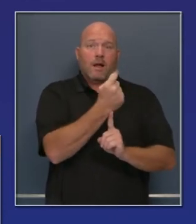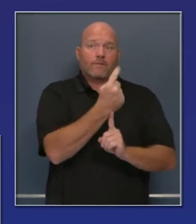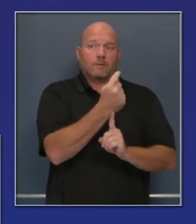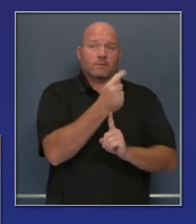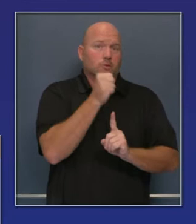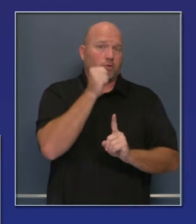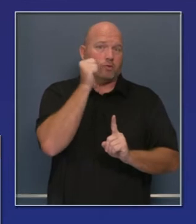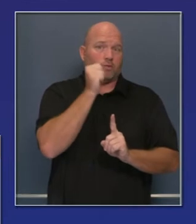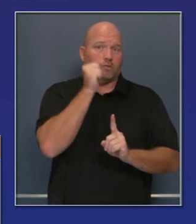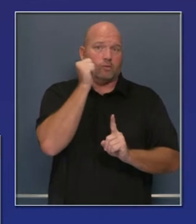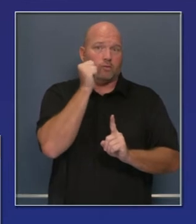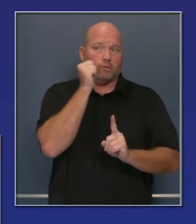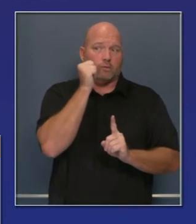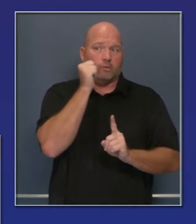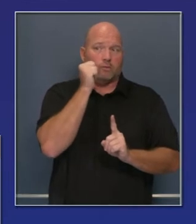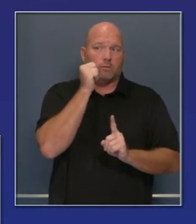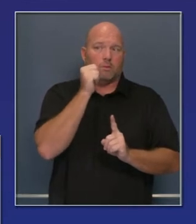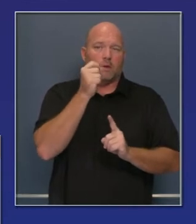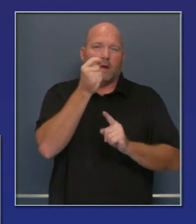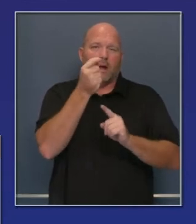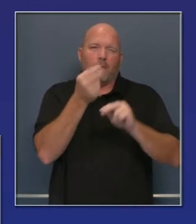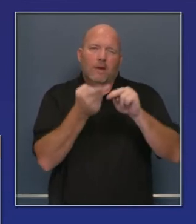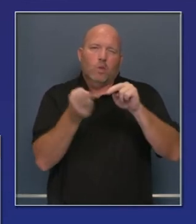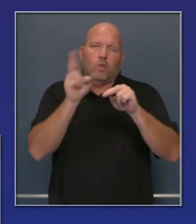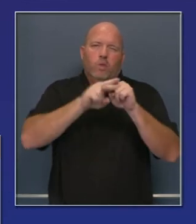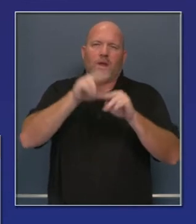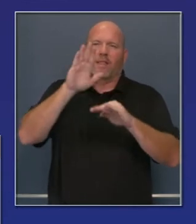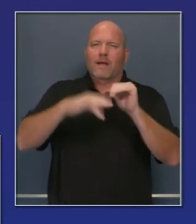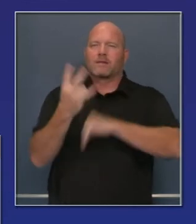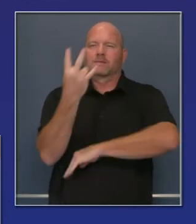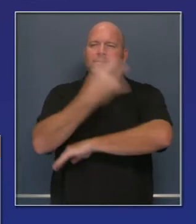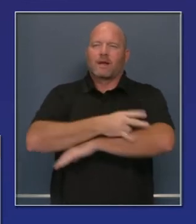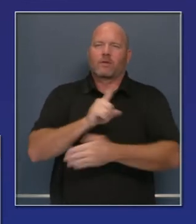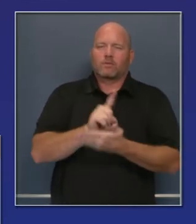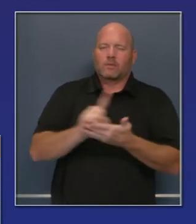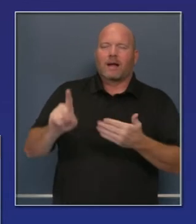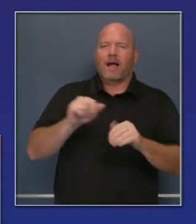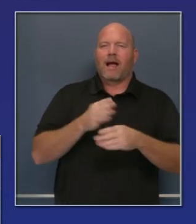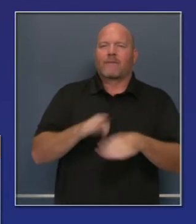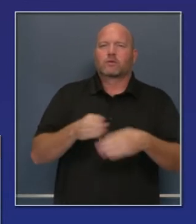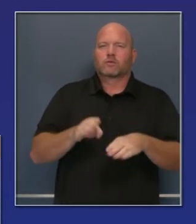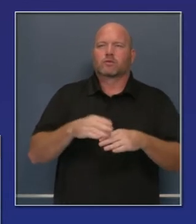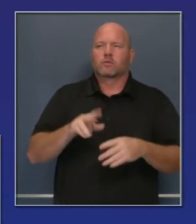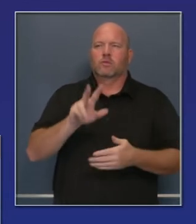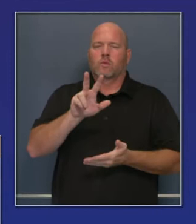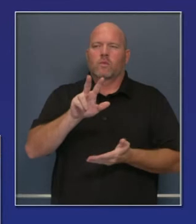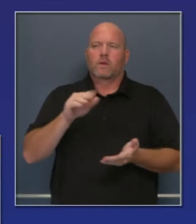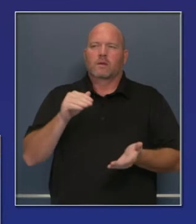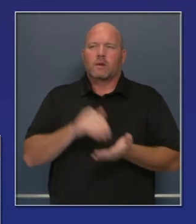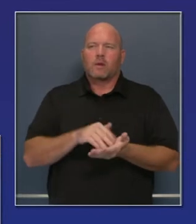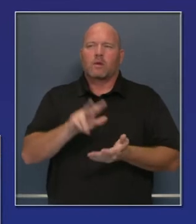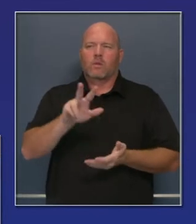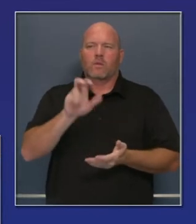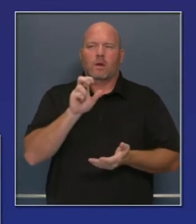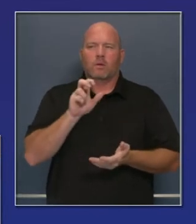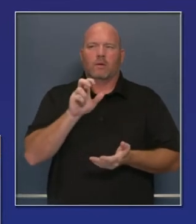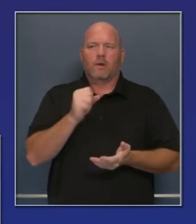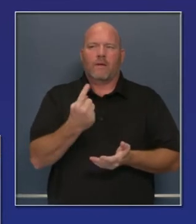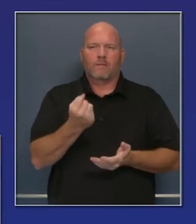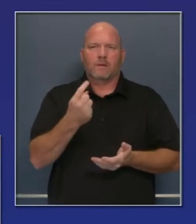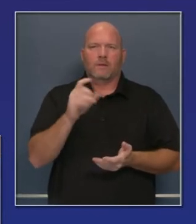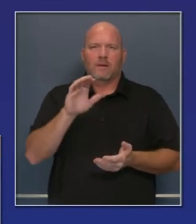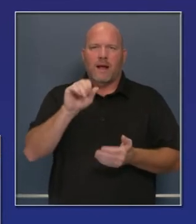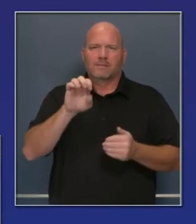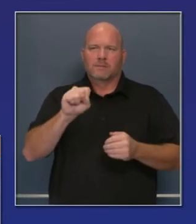de octubre. Ayer, un poco más alto que el promedio de 7 días, que es 3,321 días como promedio de